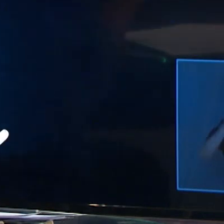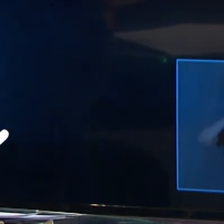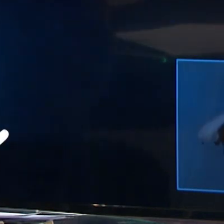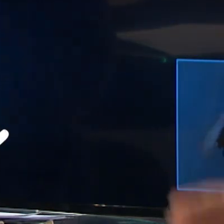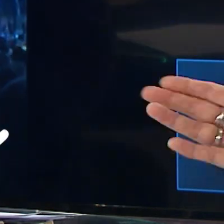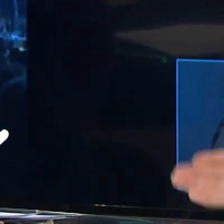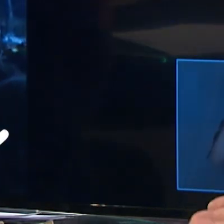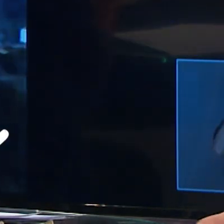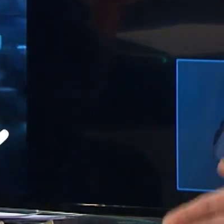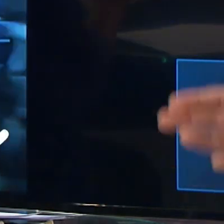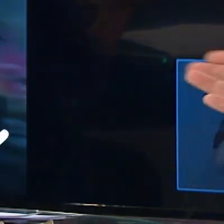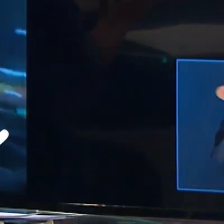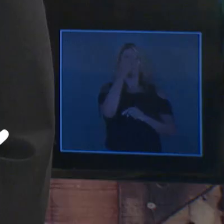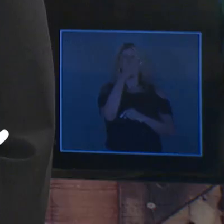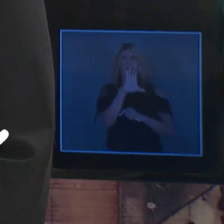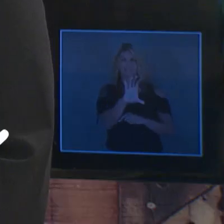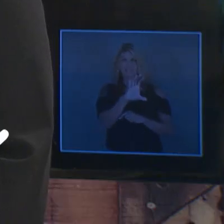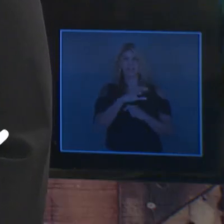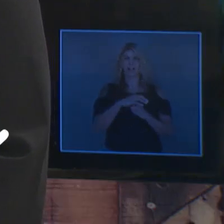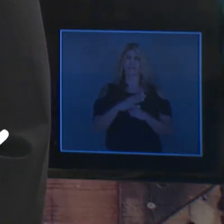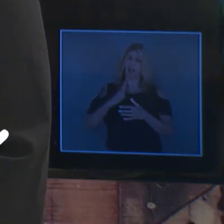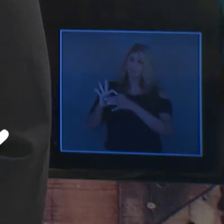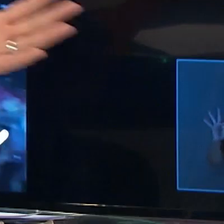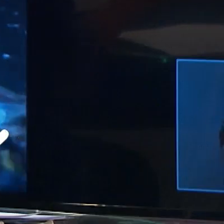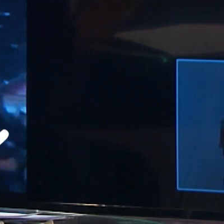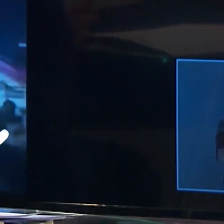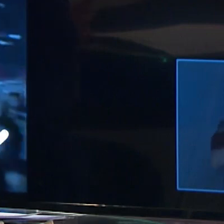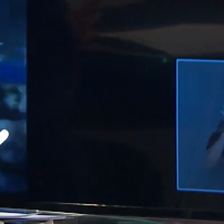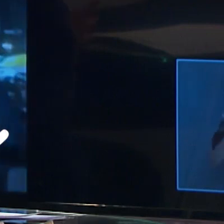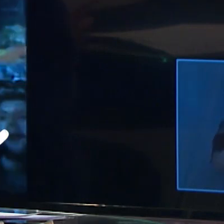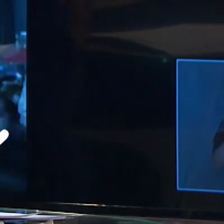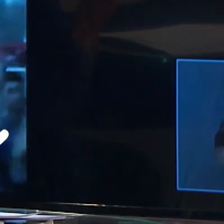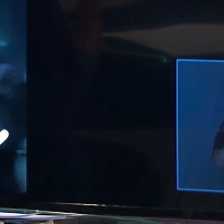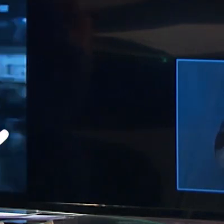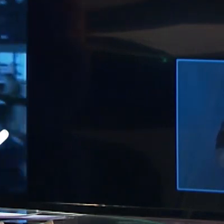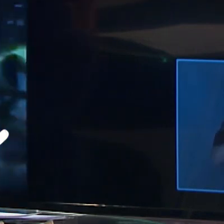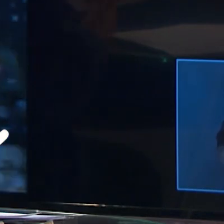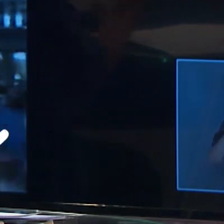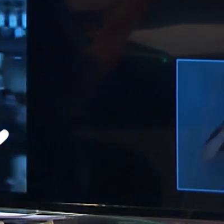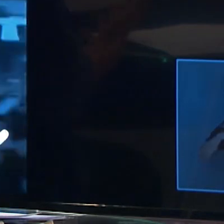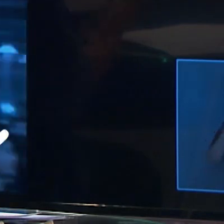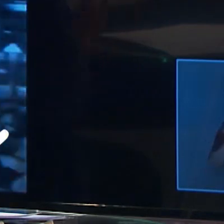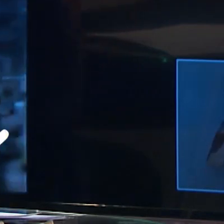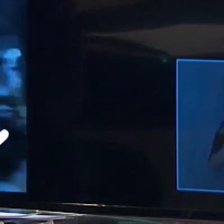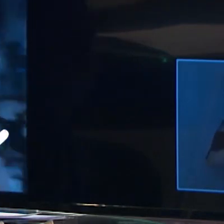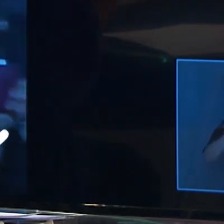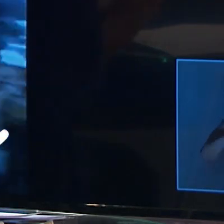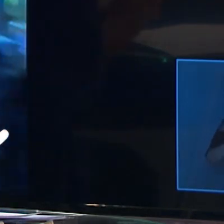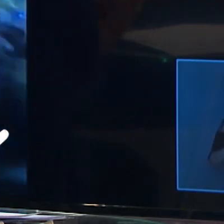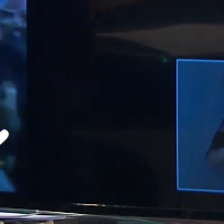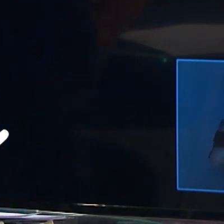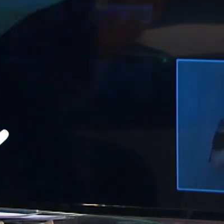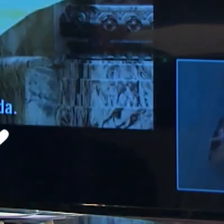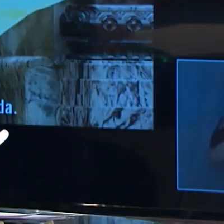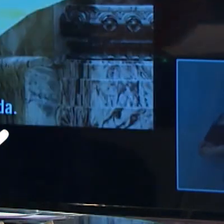de colesterol tiene o que tiene antecedentes estarán sergio son todas cosas que hay que estudiar pero si se puede